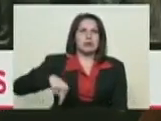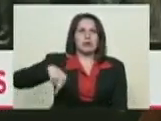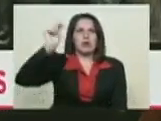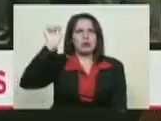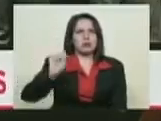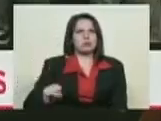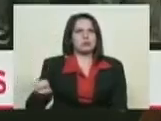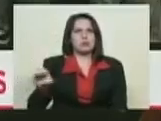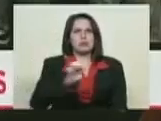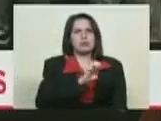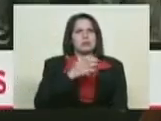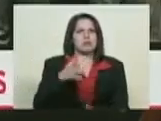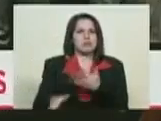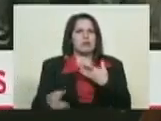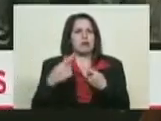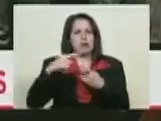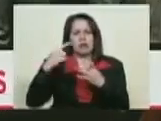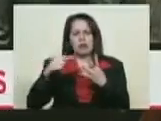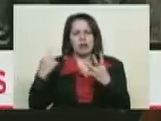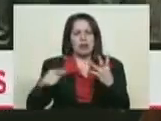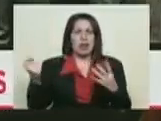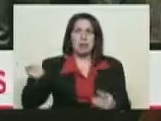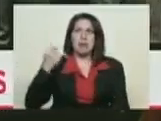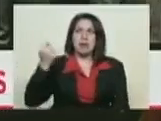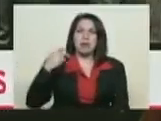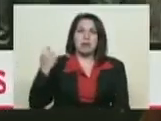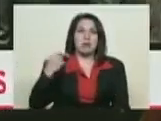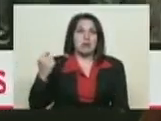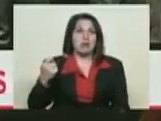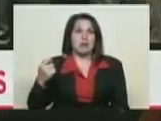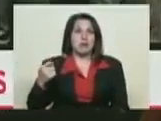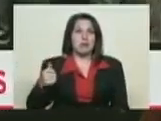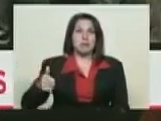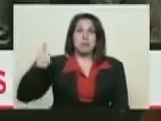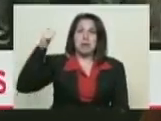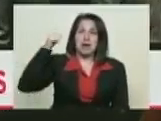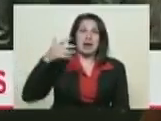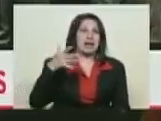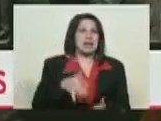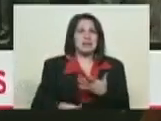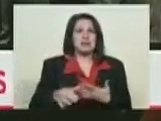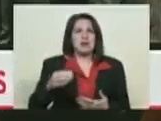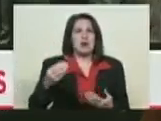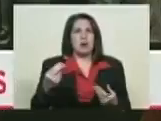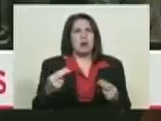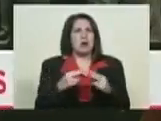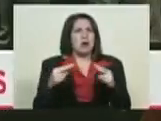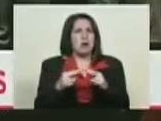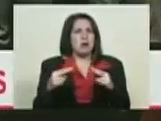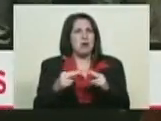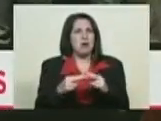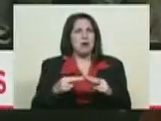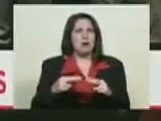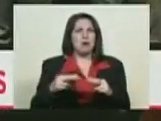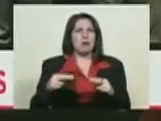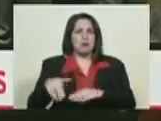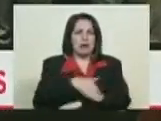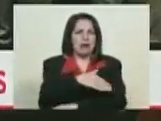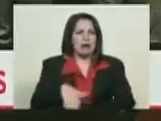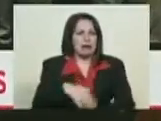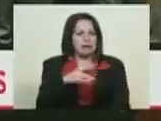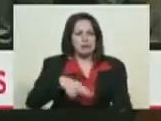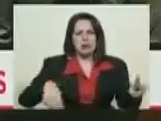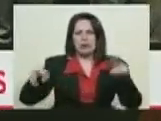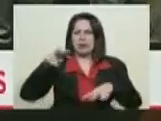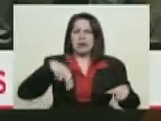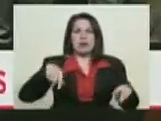José, la Pastora. Si usted coge para allá, va para Katia. Yo me conozco las calles porque las he caminado. Soy un hombre de la calle,